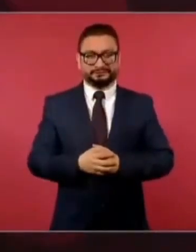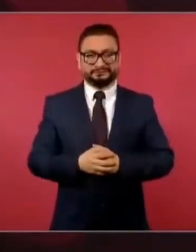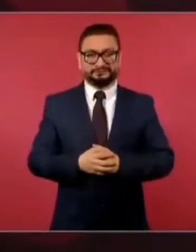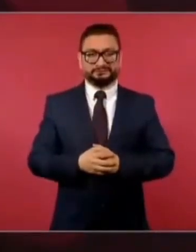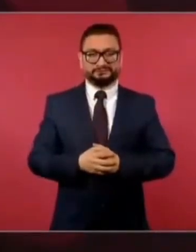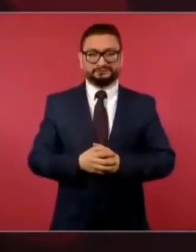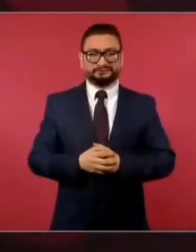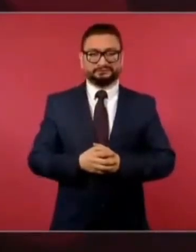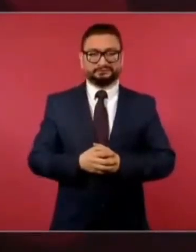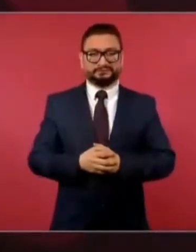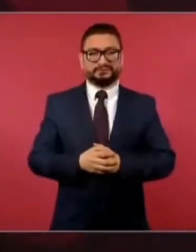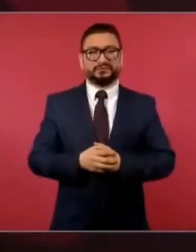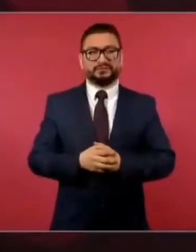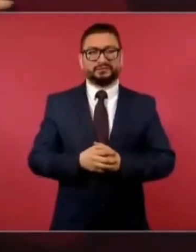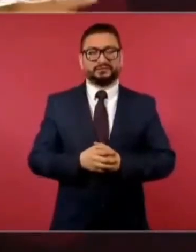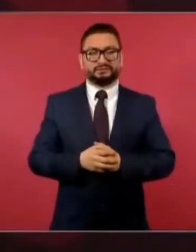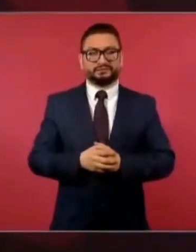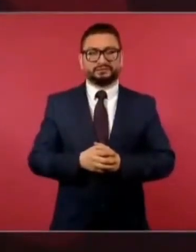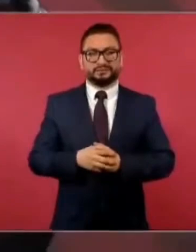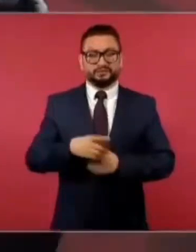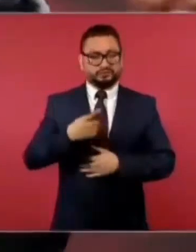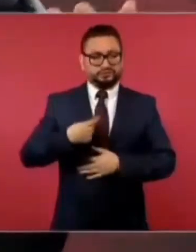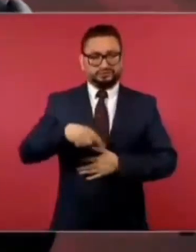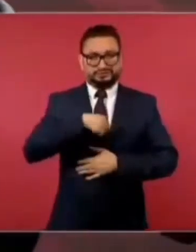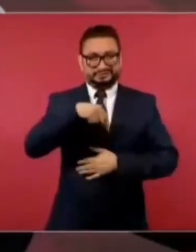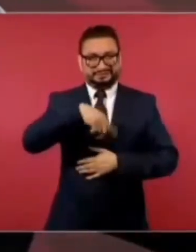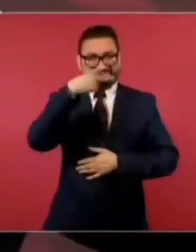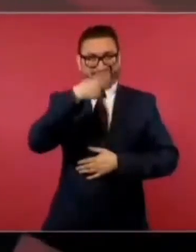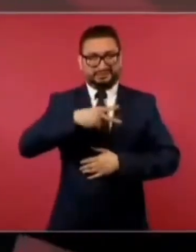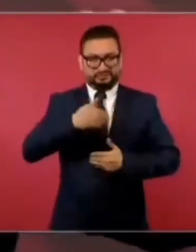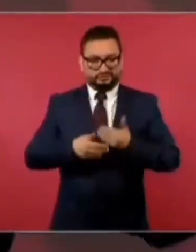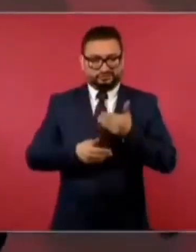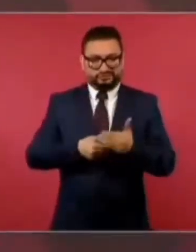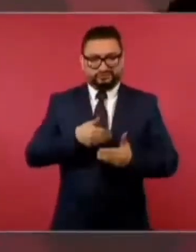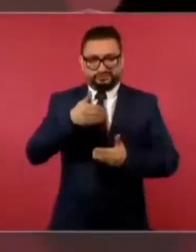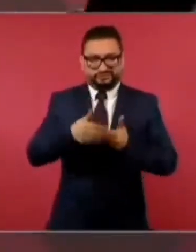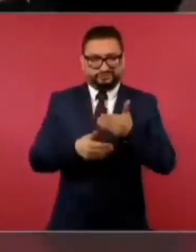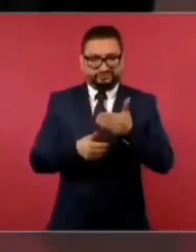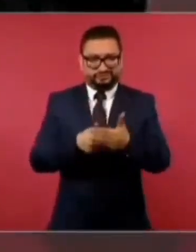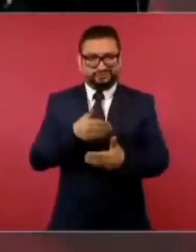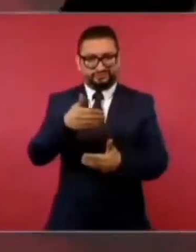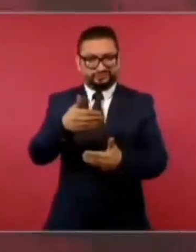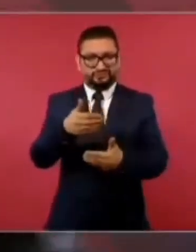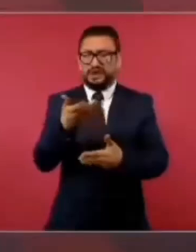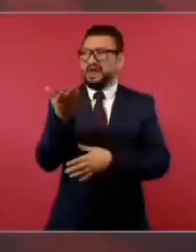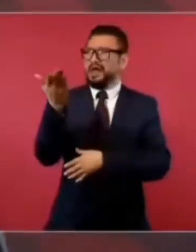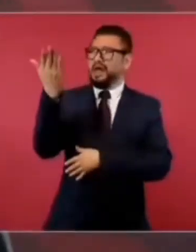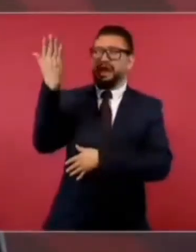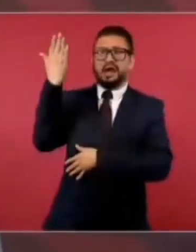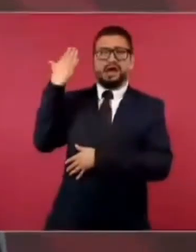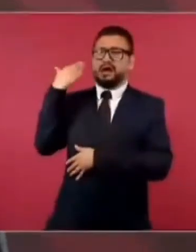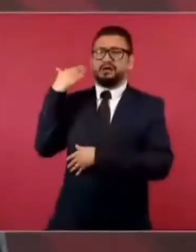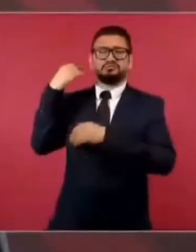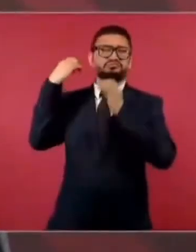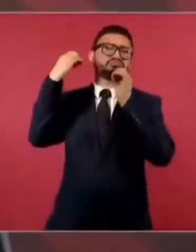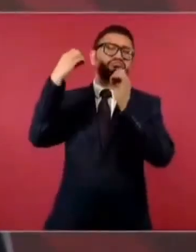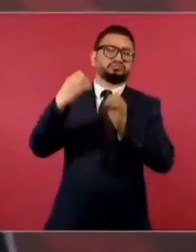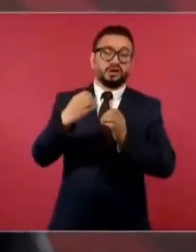el ir avanzando, haciendo a un lado, como no se hacía en mucho tiempo,